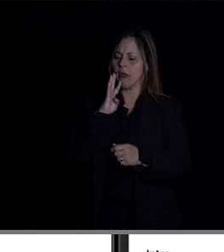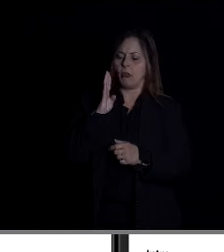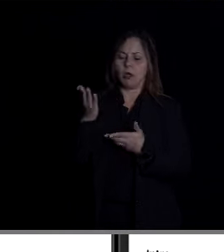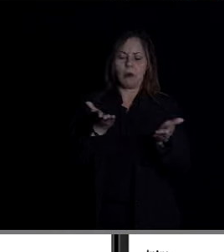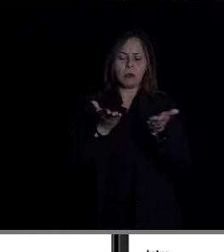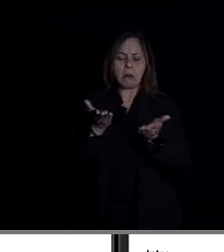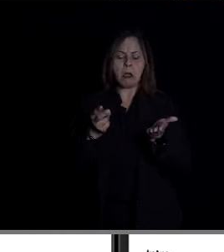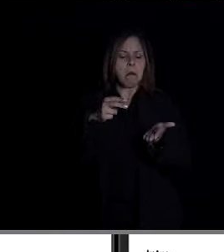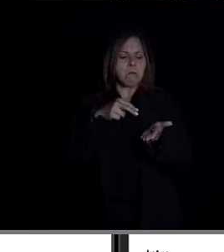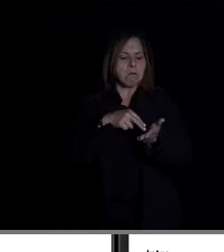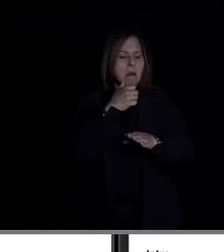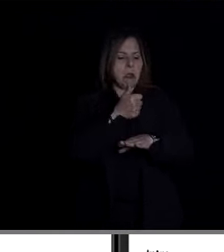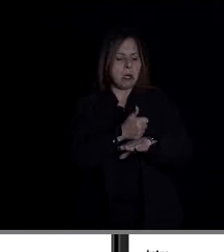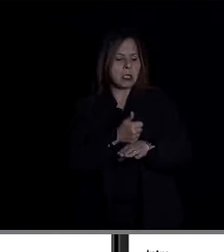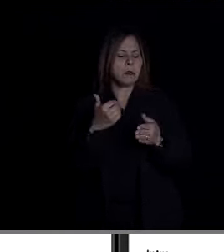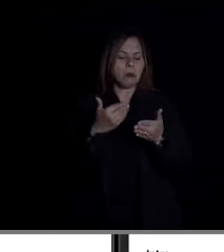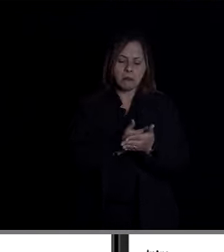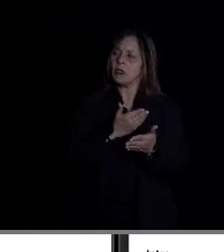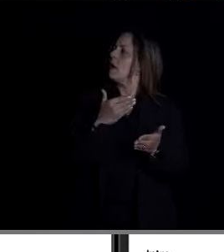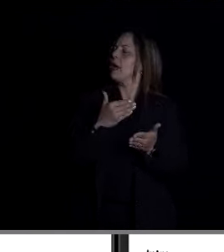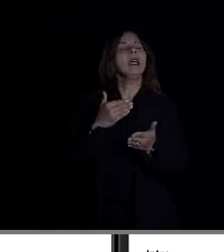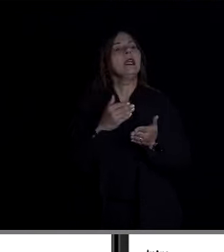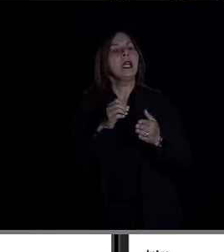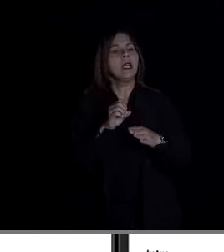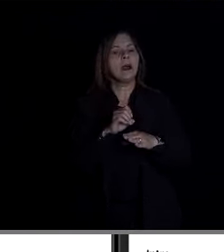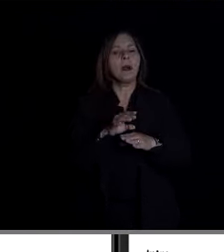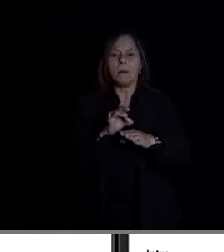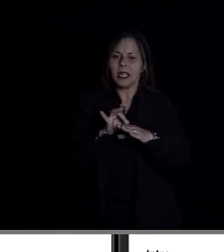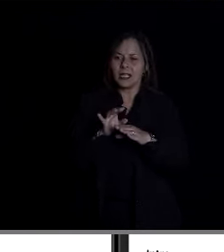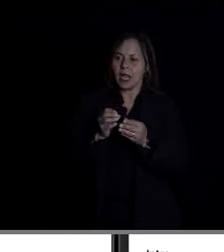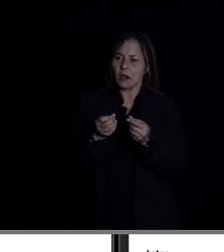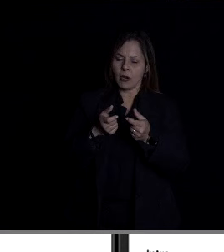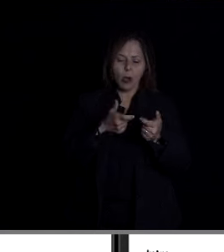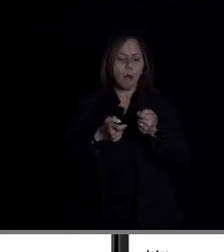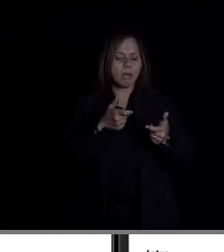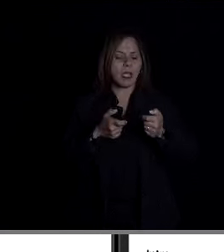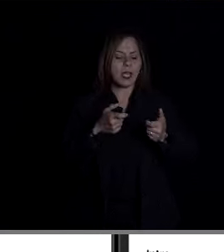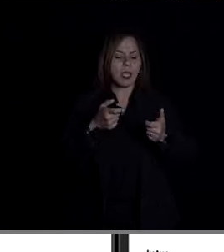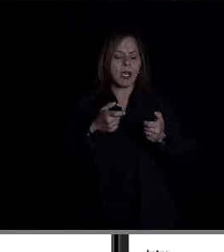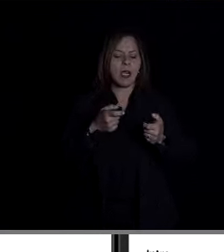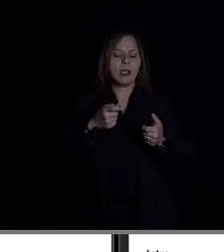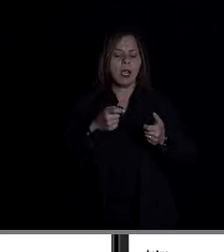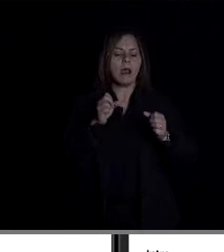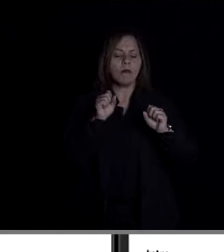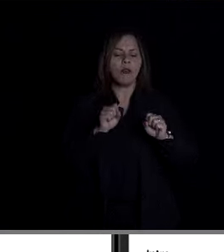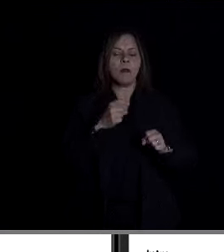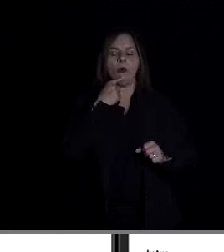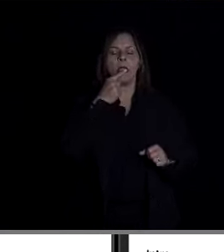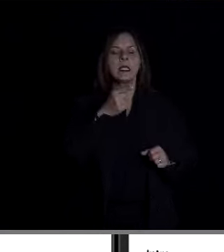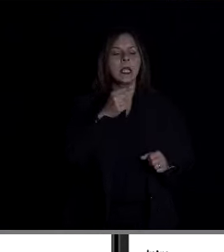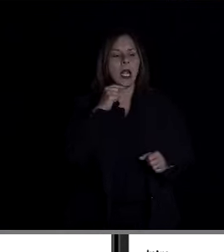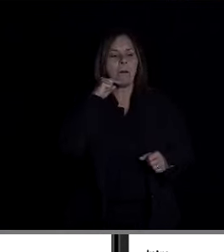los datos levantados a través de las redes y de los mensajes de textos enviados por el municipio, pudimos desmentirlo y decirles que al